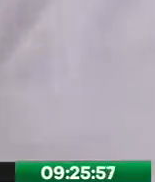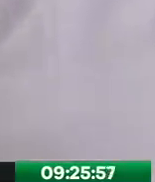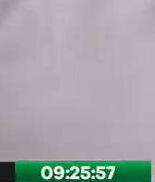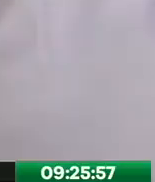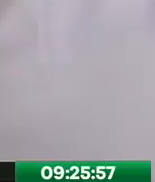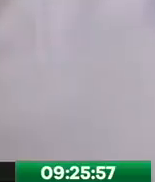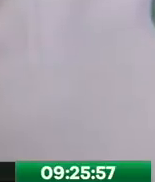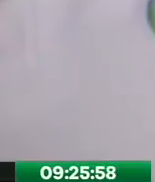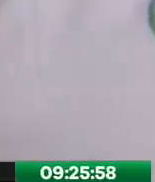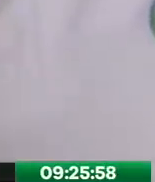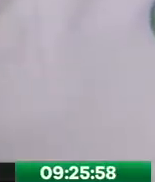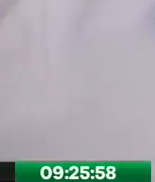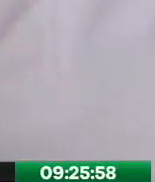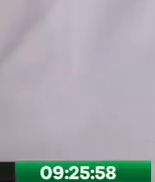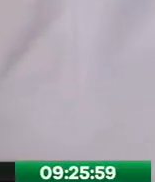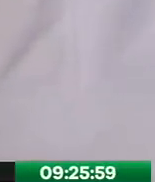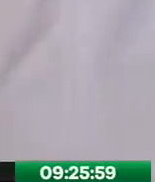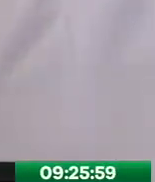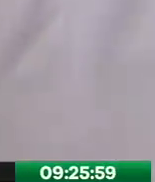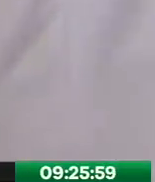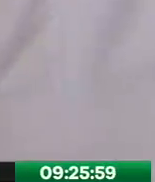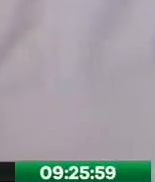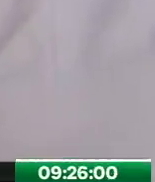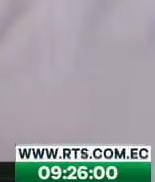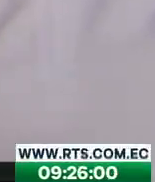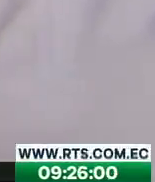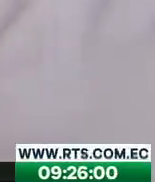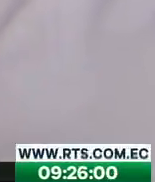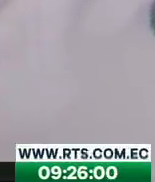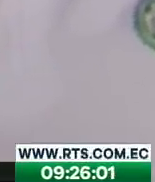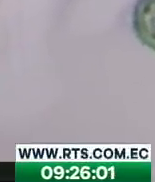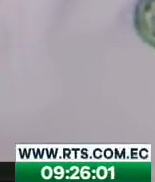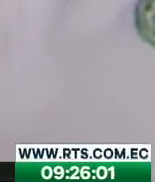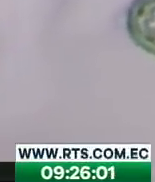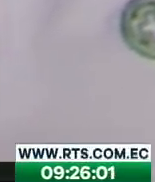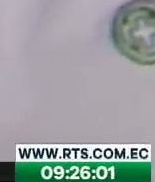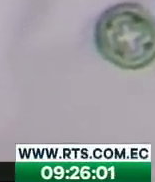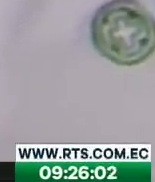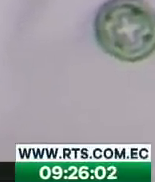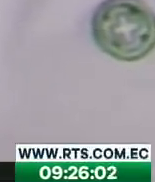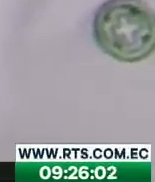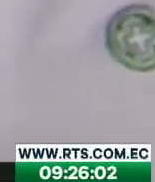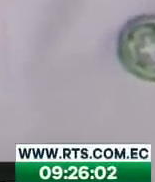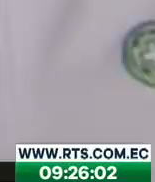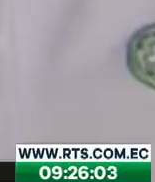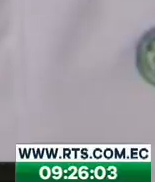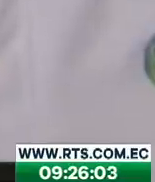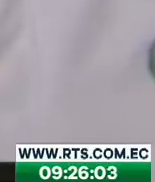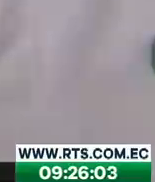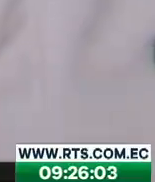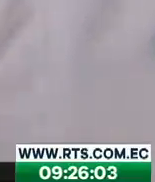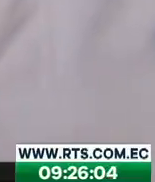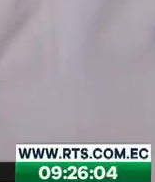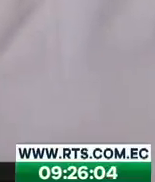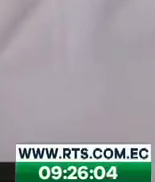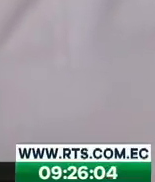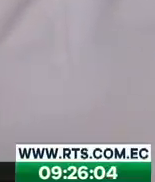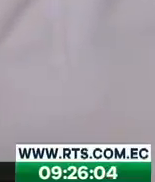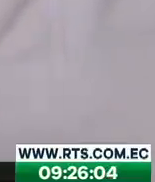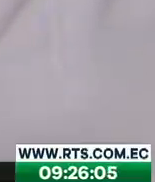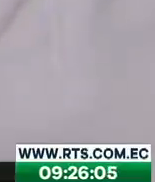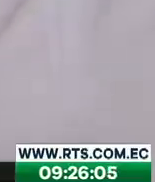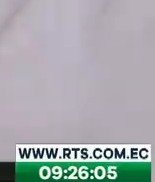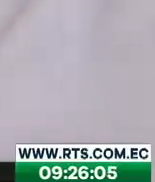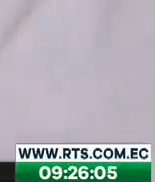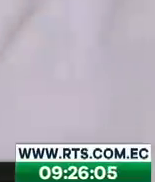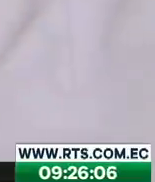a quererme asaltar. Ahora, pero ¿y usted lo ha visto anteriormente por este sector? ¿No es del barrio o con las características de este